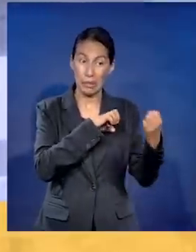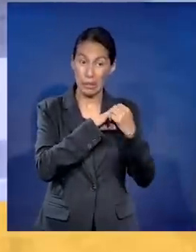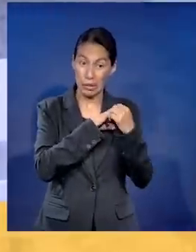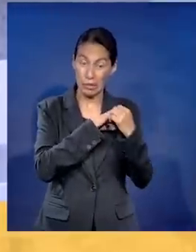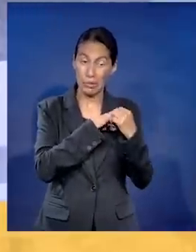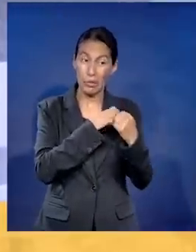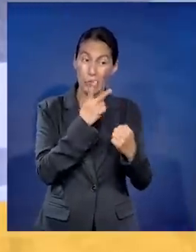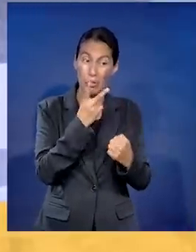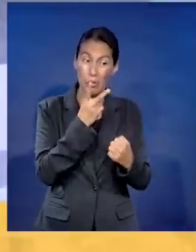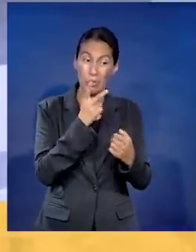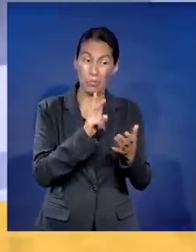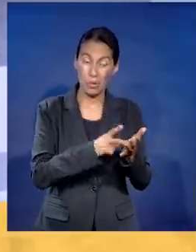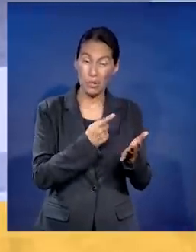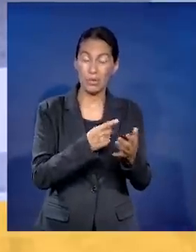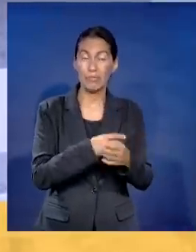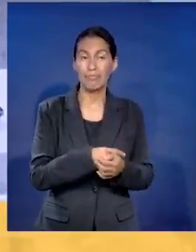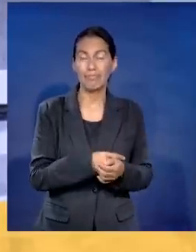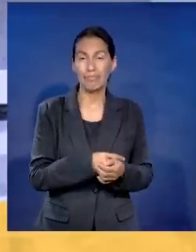engañó dos veces